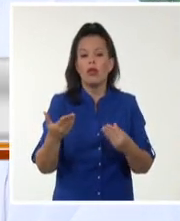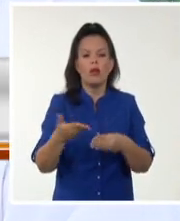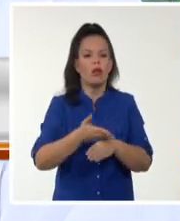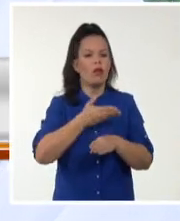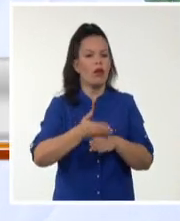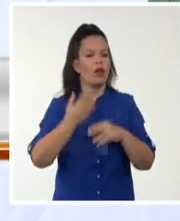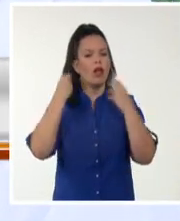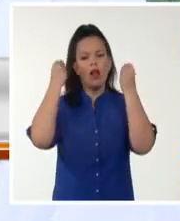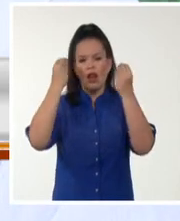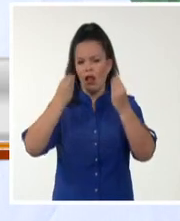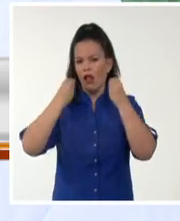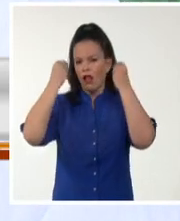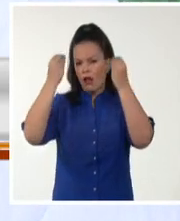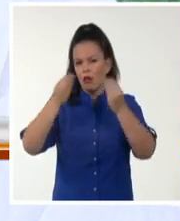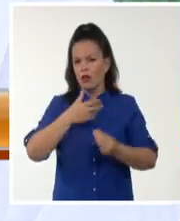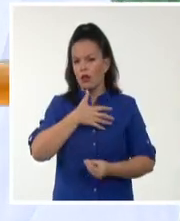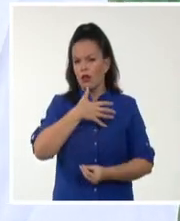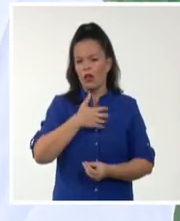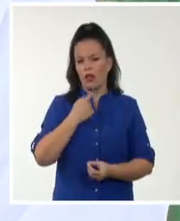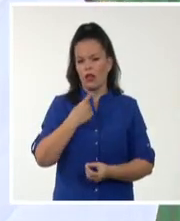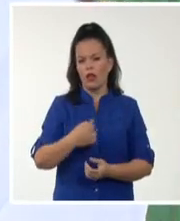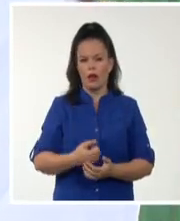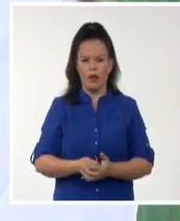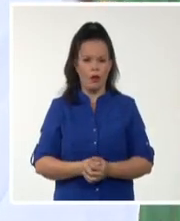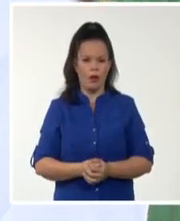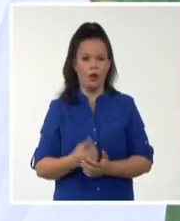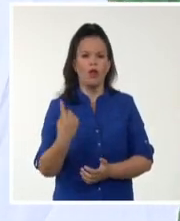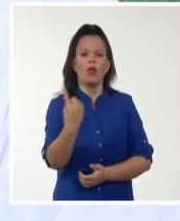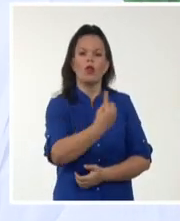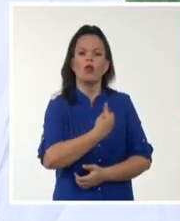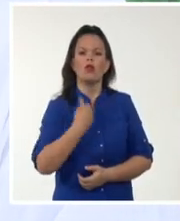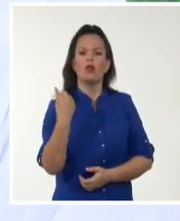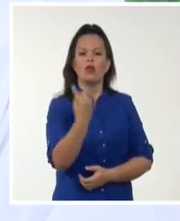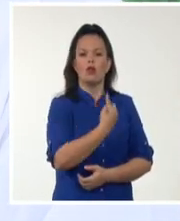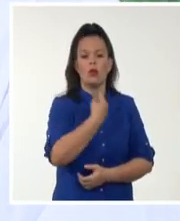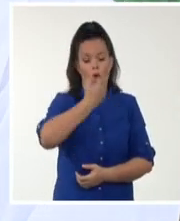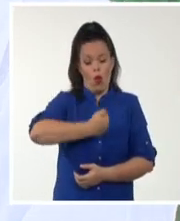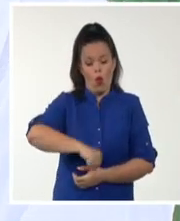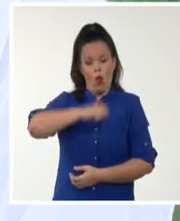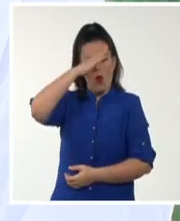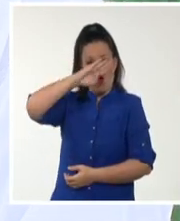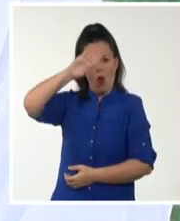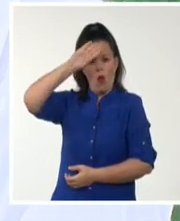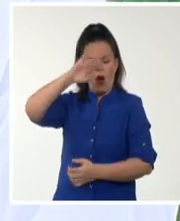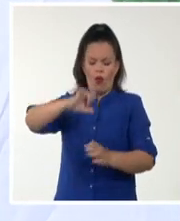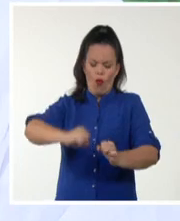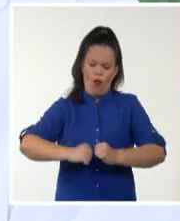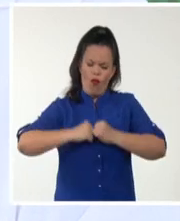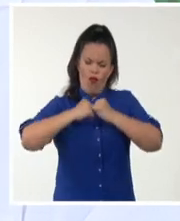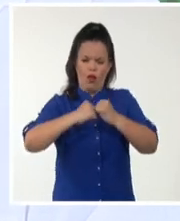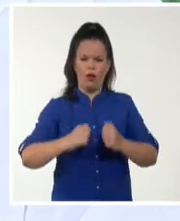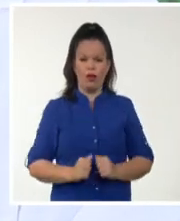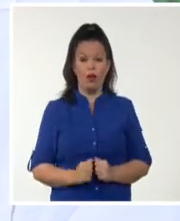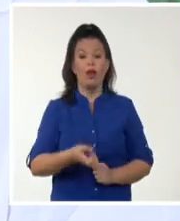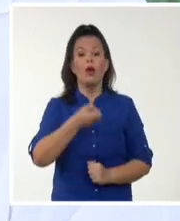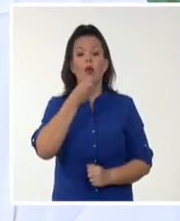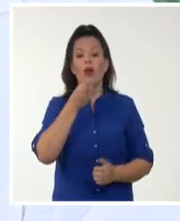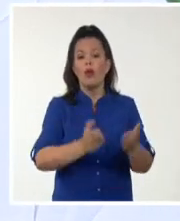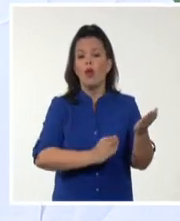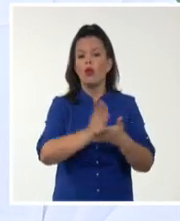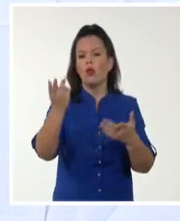reflexiones, los cubanos somos de hierro y sabremos resistir las